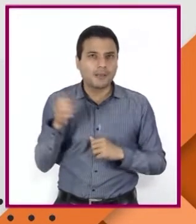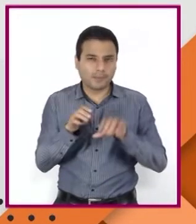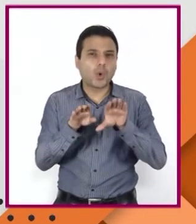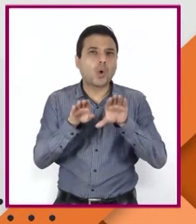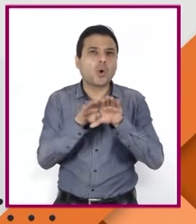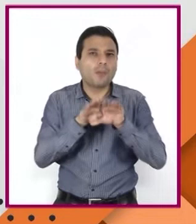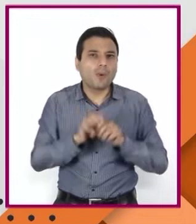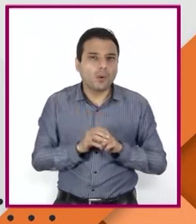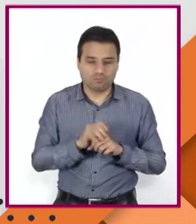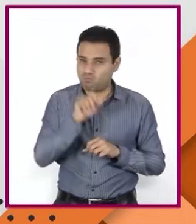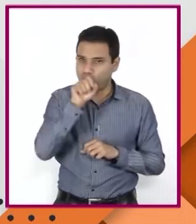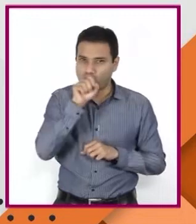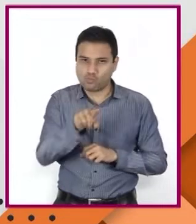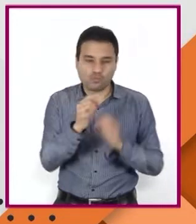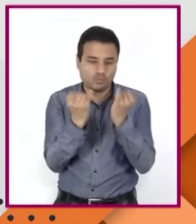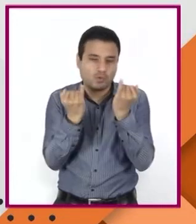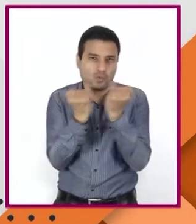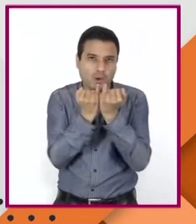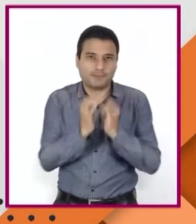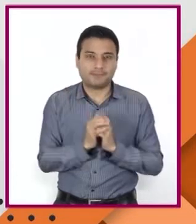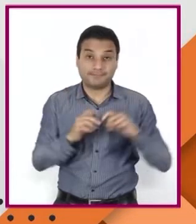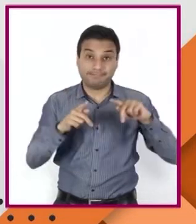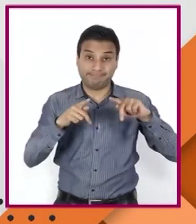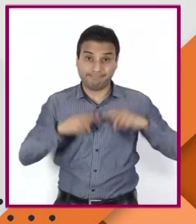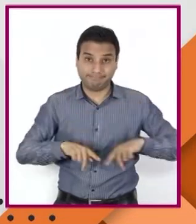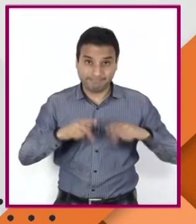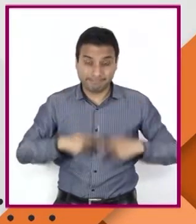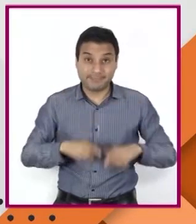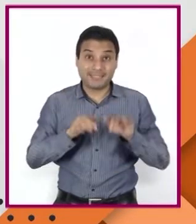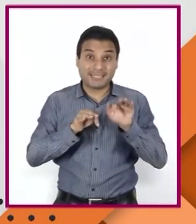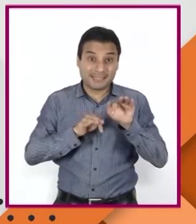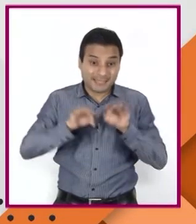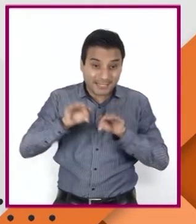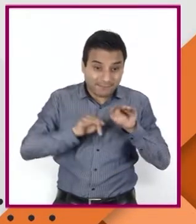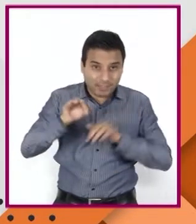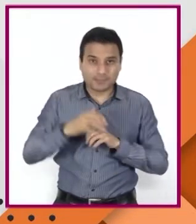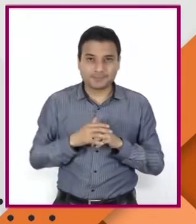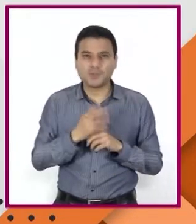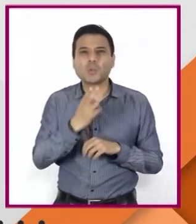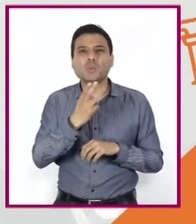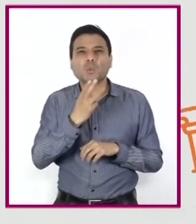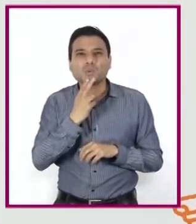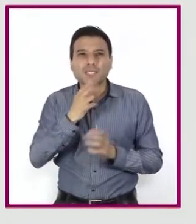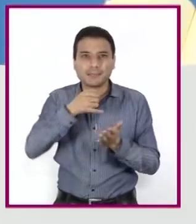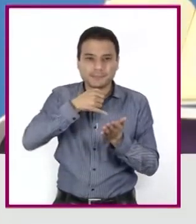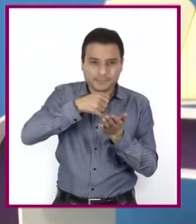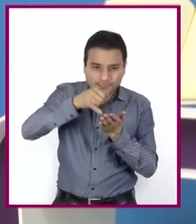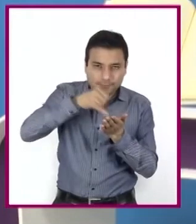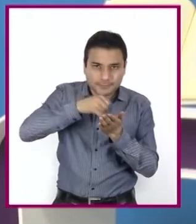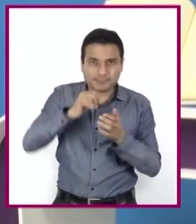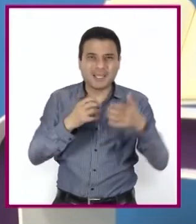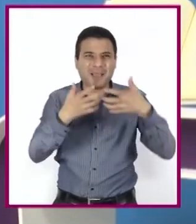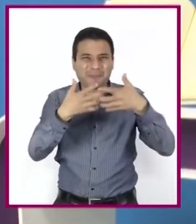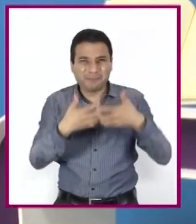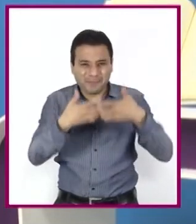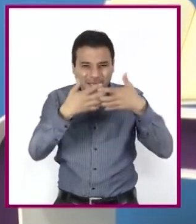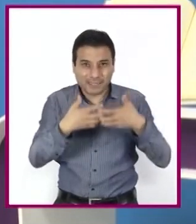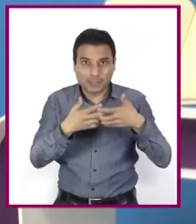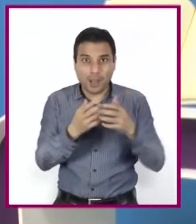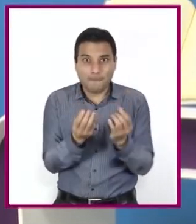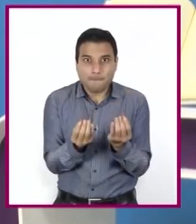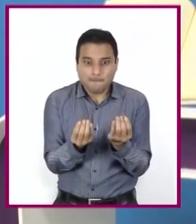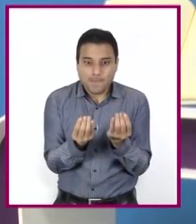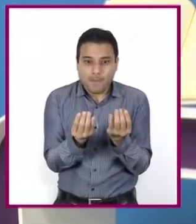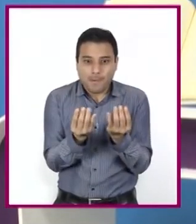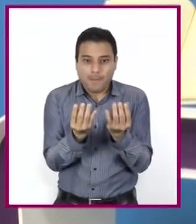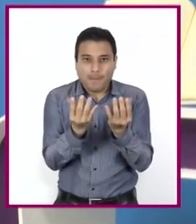escenario semejante, pues las técnicas de cultivo, los fertilizantes y el uso de maquinaria incrementaron la productividad